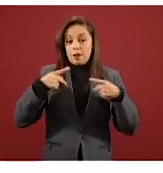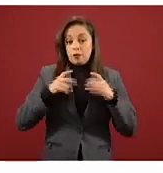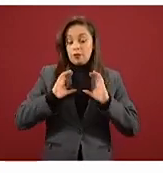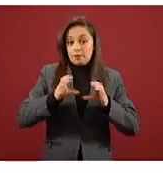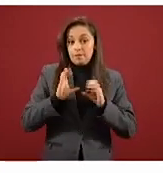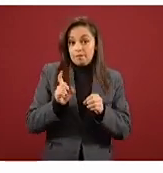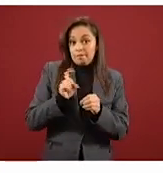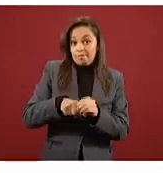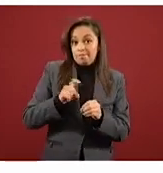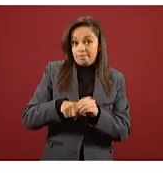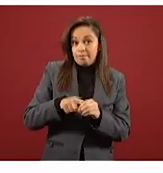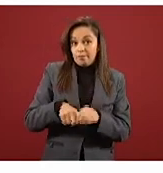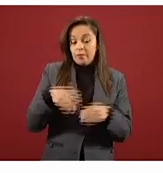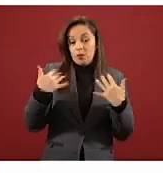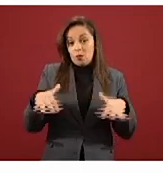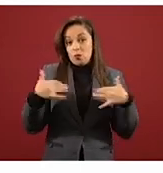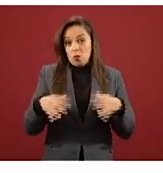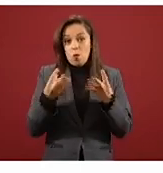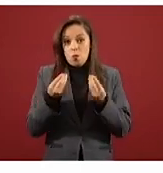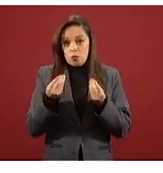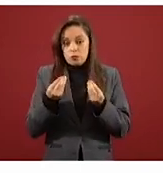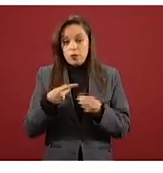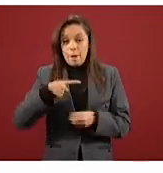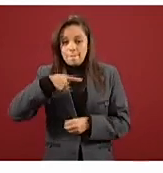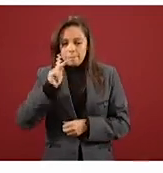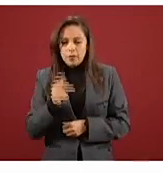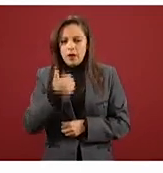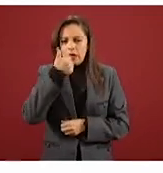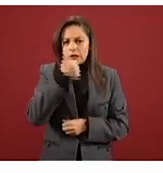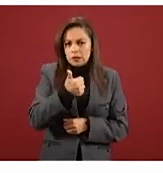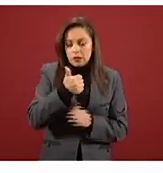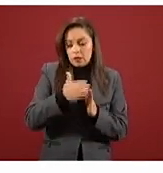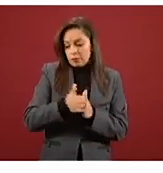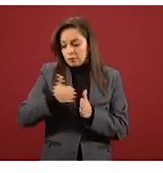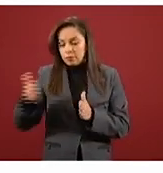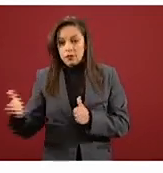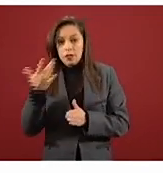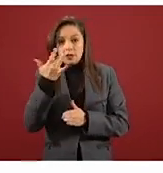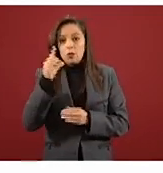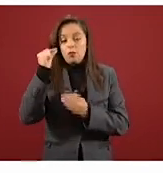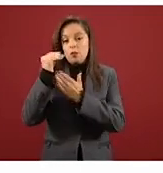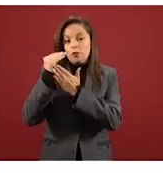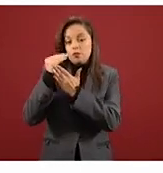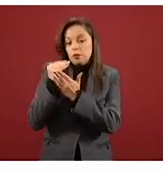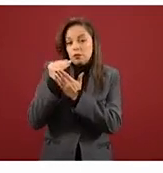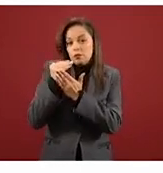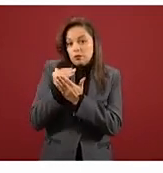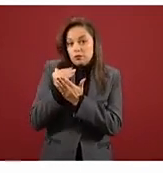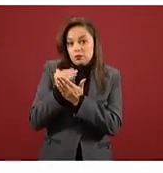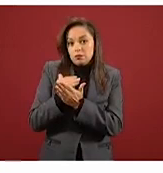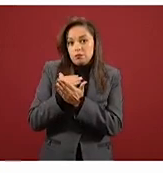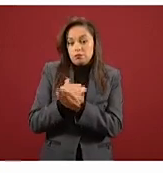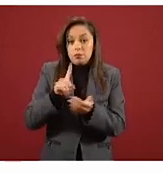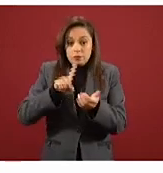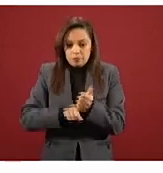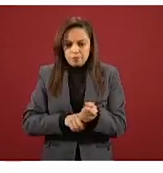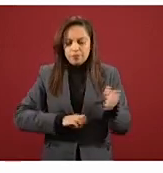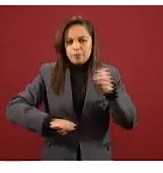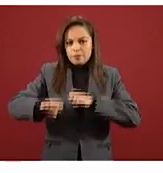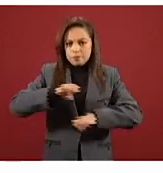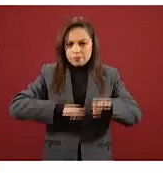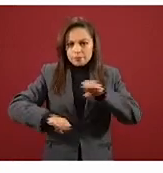importante, pero entre 6 y 50 va disminuyendo, e incluso empresas de menos de